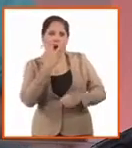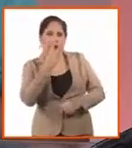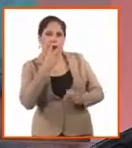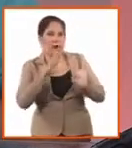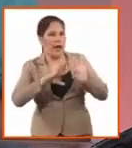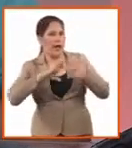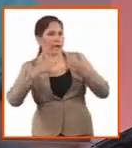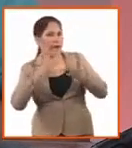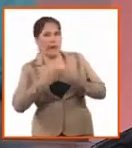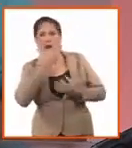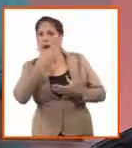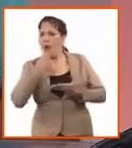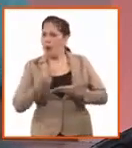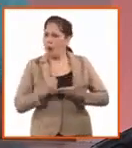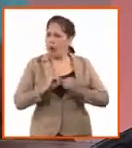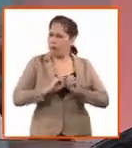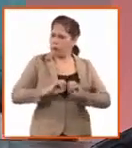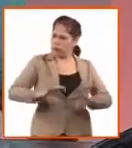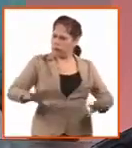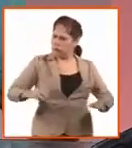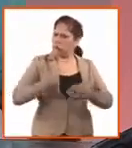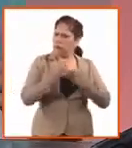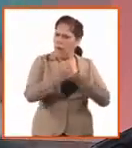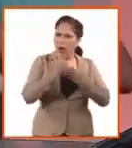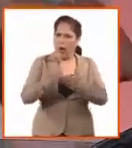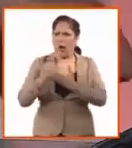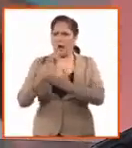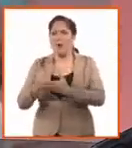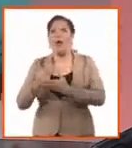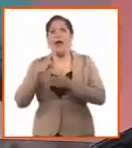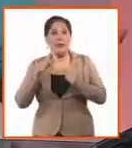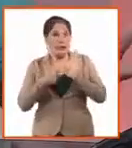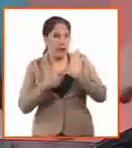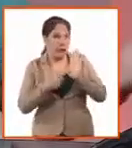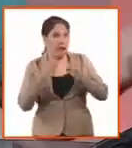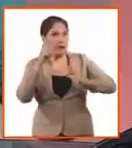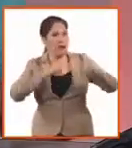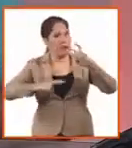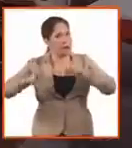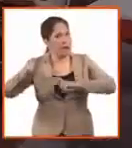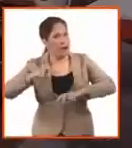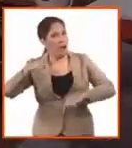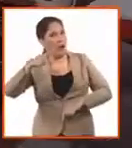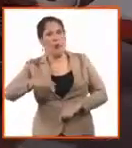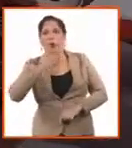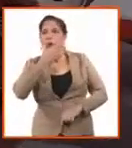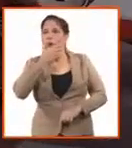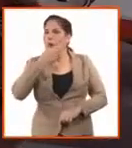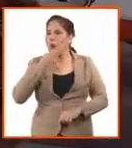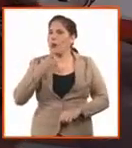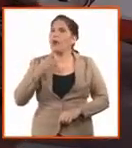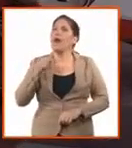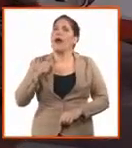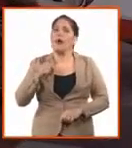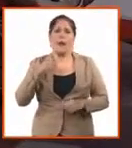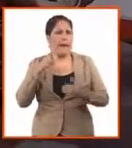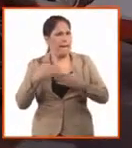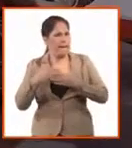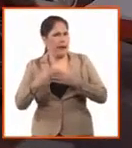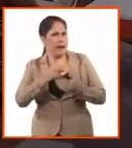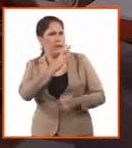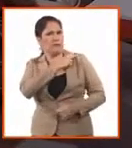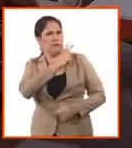la familia como se demostró como se demuestra la investigación social como si tenemos jóvenes al frente de empresa